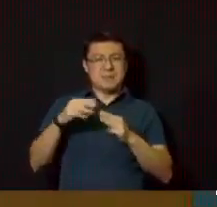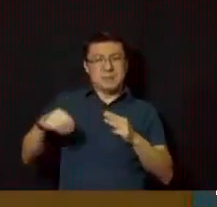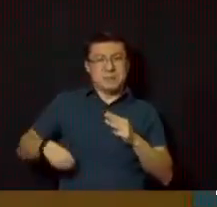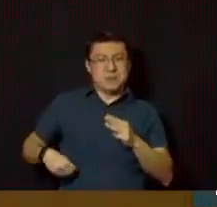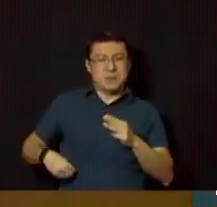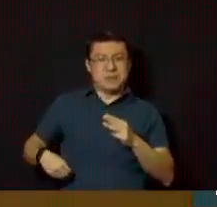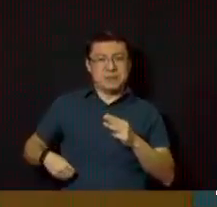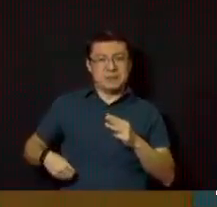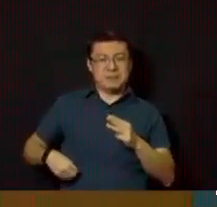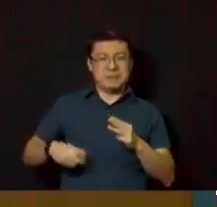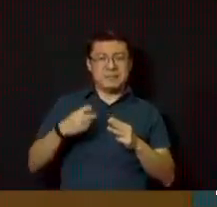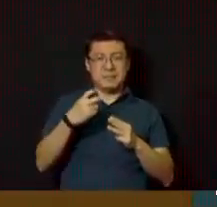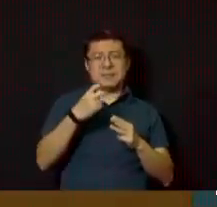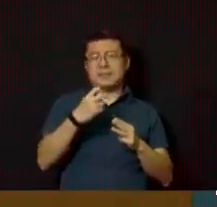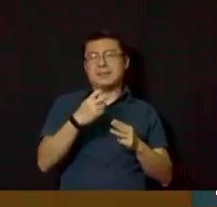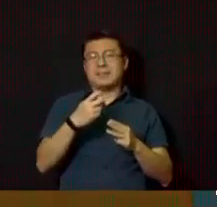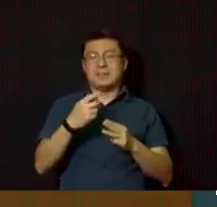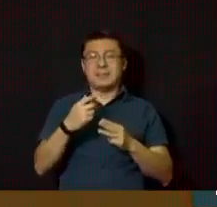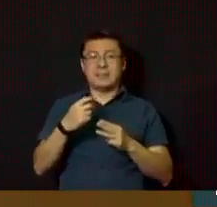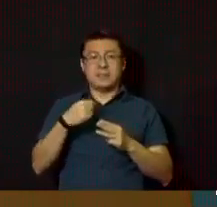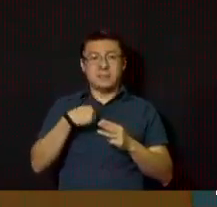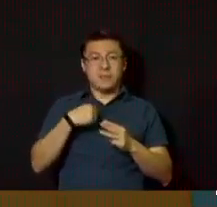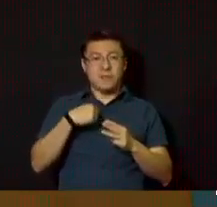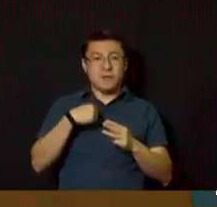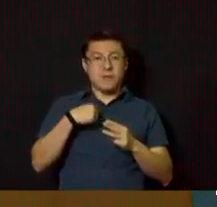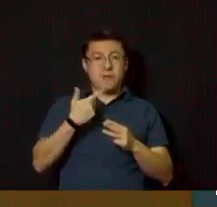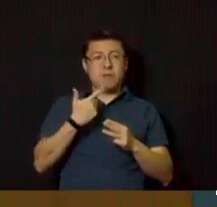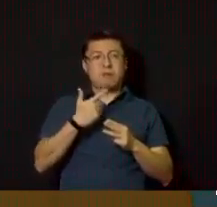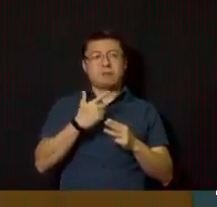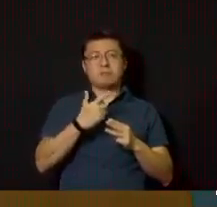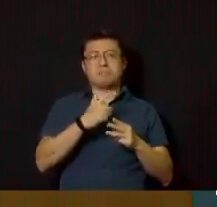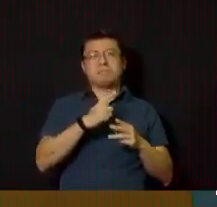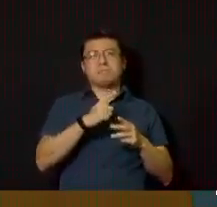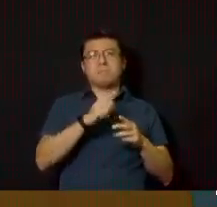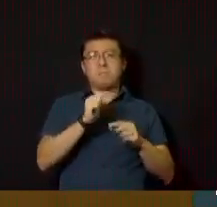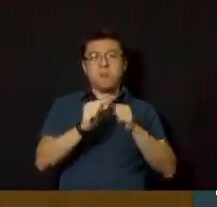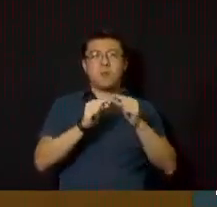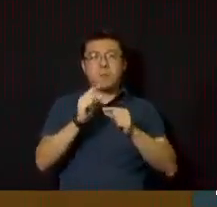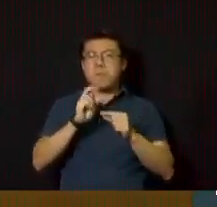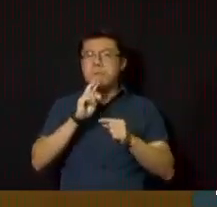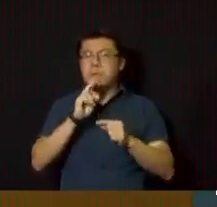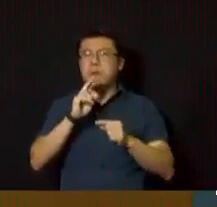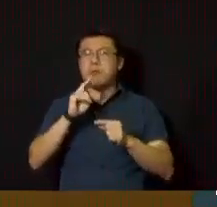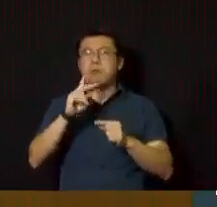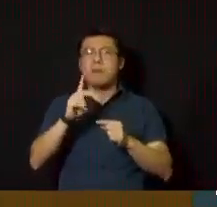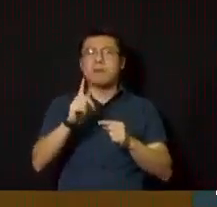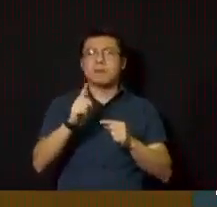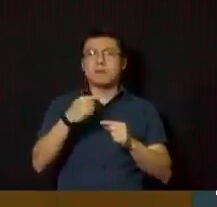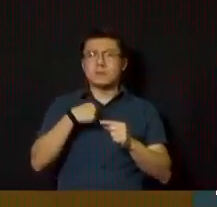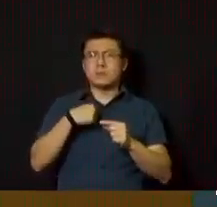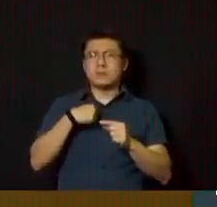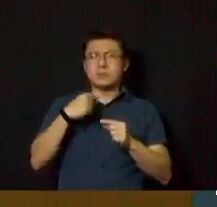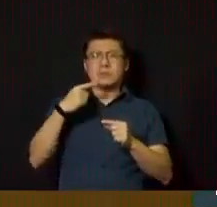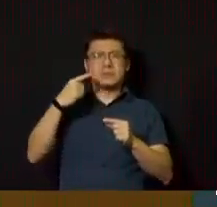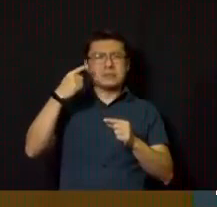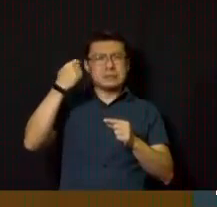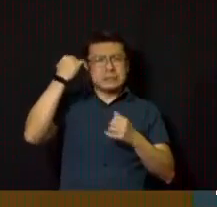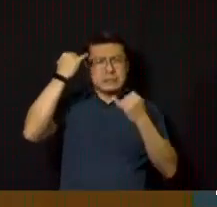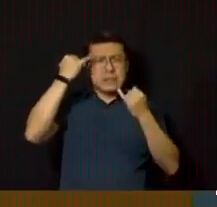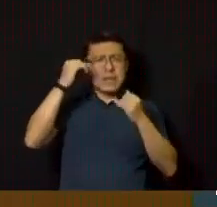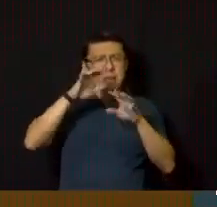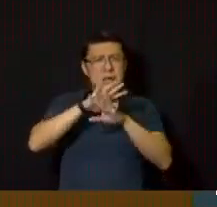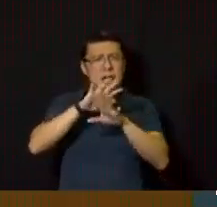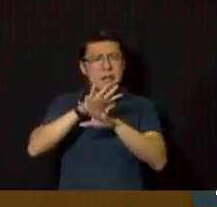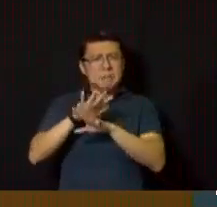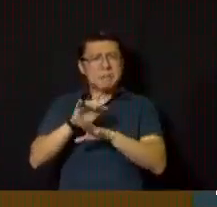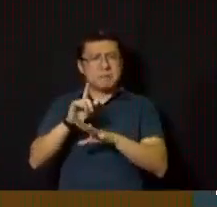las escuelas, yo fui limpiando esto, fui mejorando esto y decir y querer al rico, ¿no? Porque